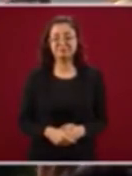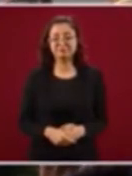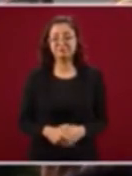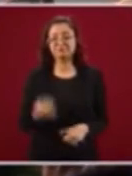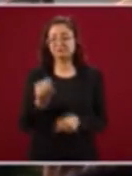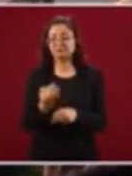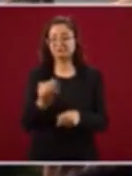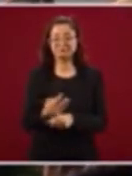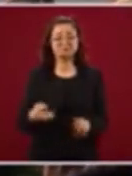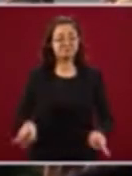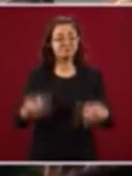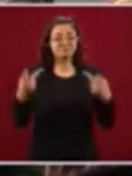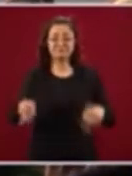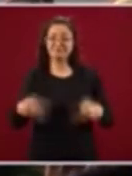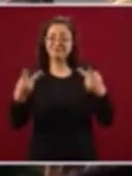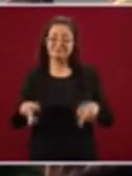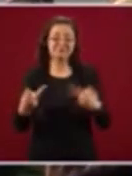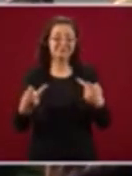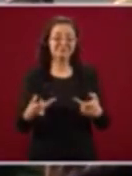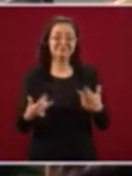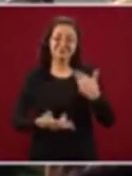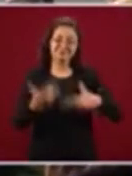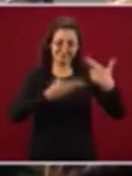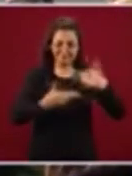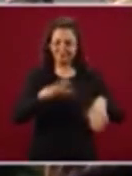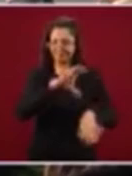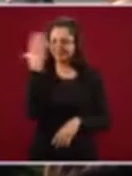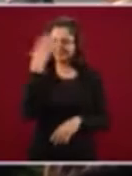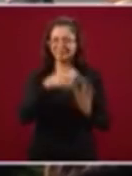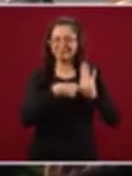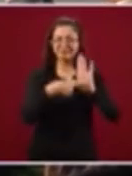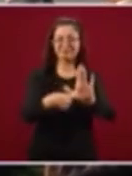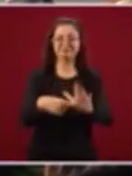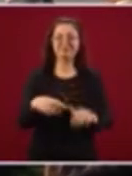vendiendo, o sea, regrésalo.